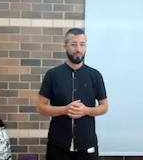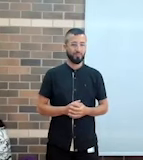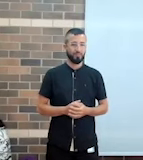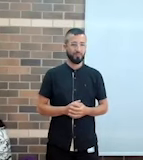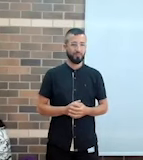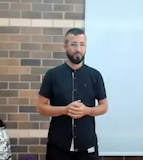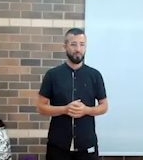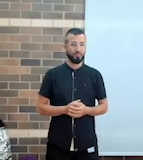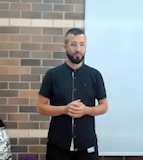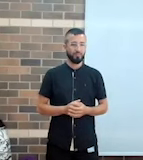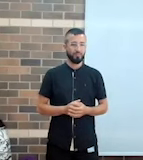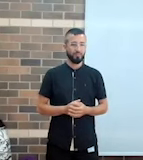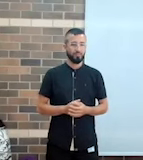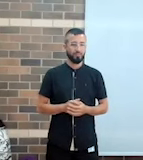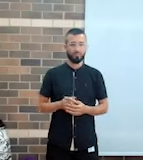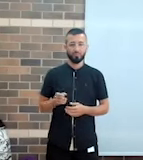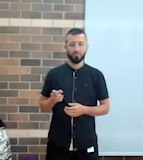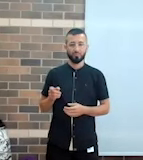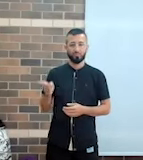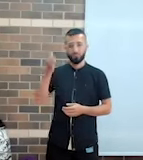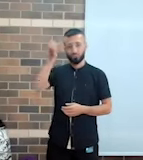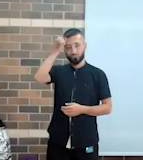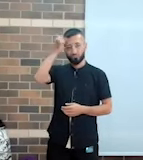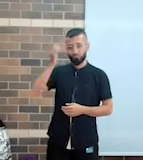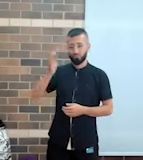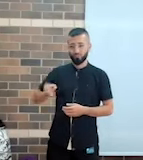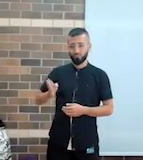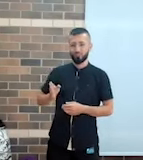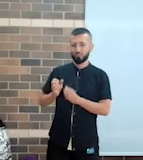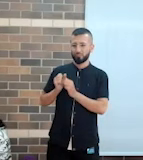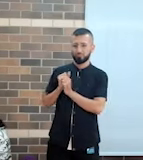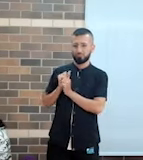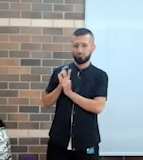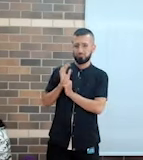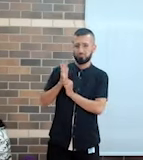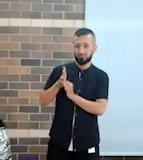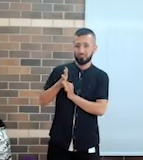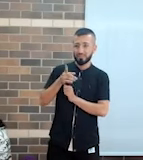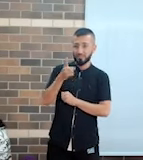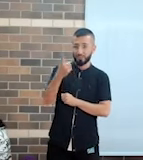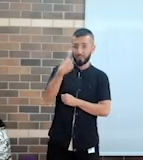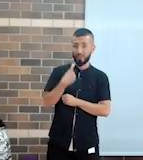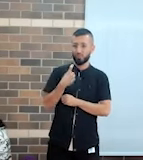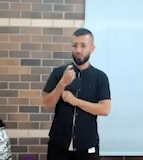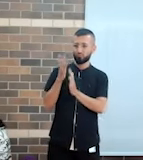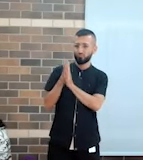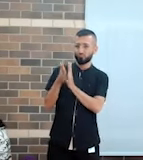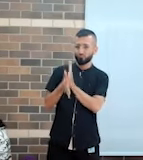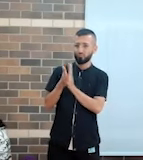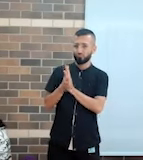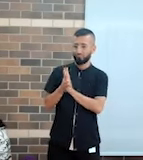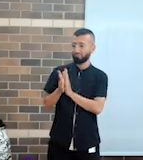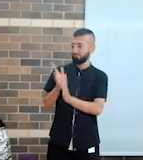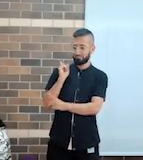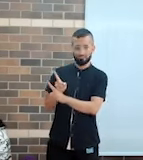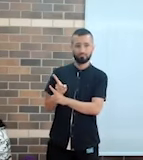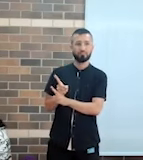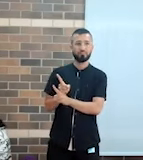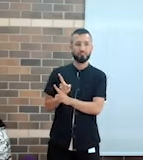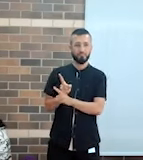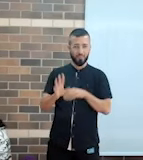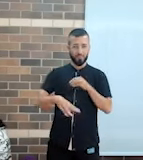bueno, el profe creo que él describía muy bien a tu pregunta y pues a tu comentario, pero también me